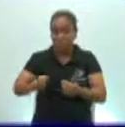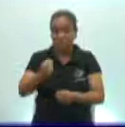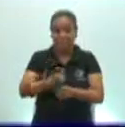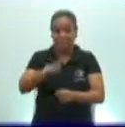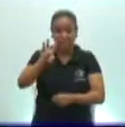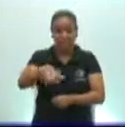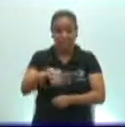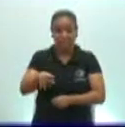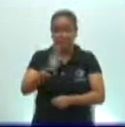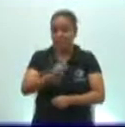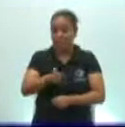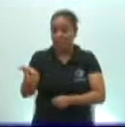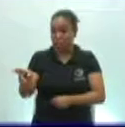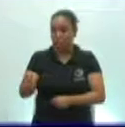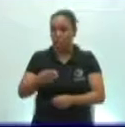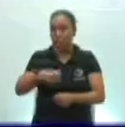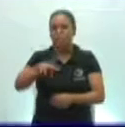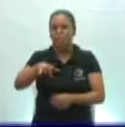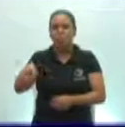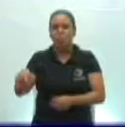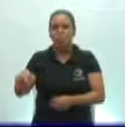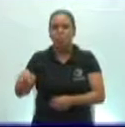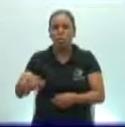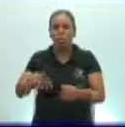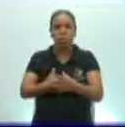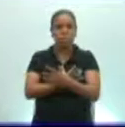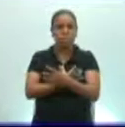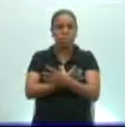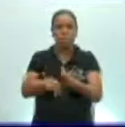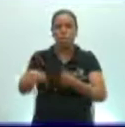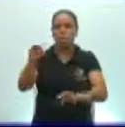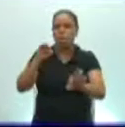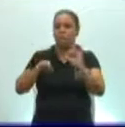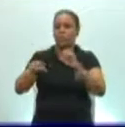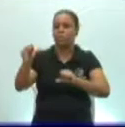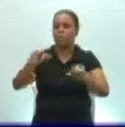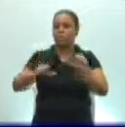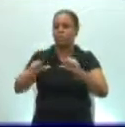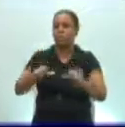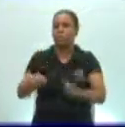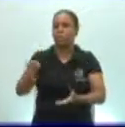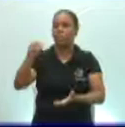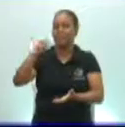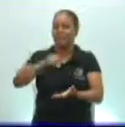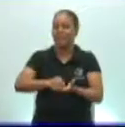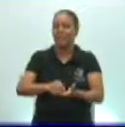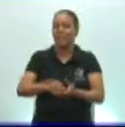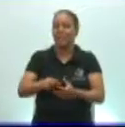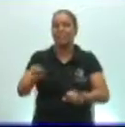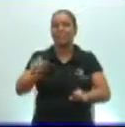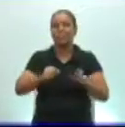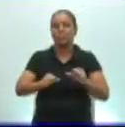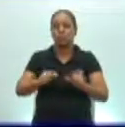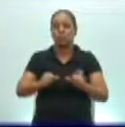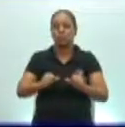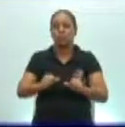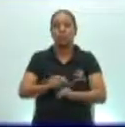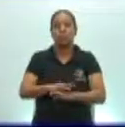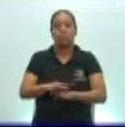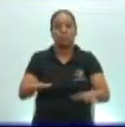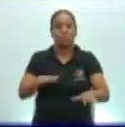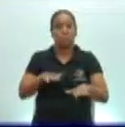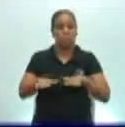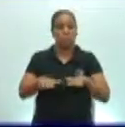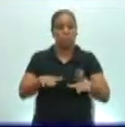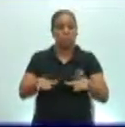periódica y buscar los símbolos de los elementos químicos presentes en esa sustancia. Entonces, ya estamos en